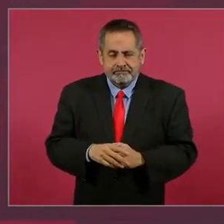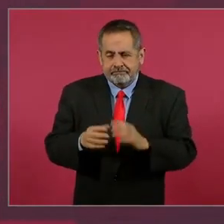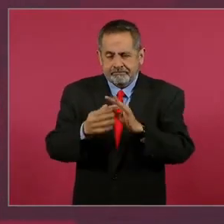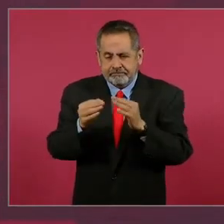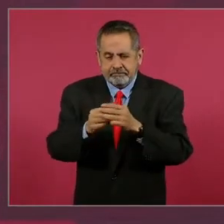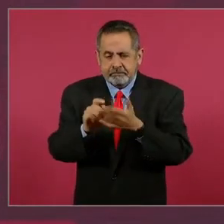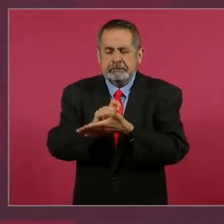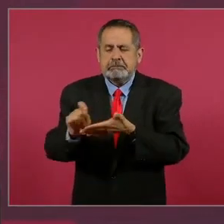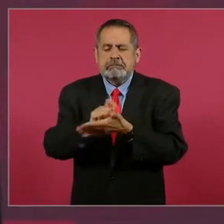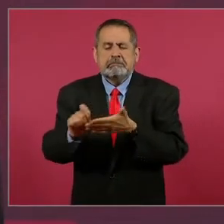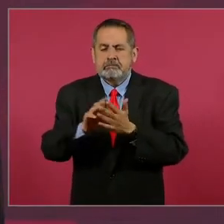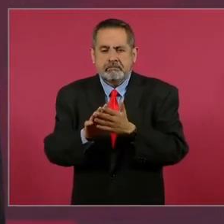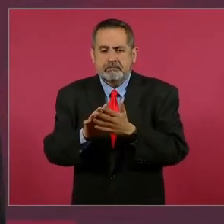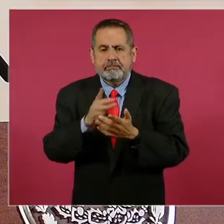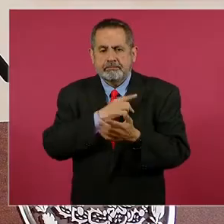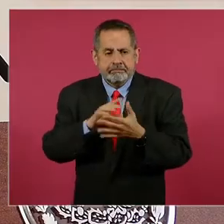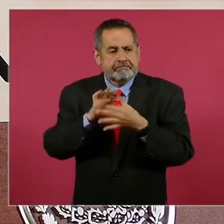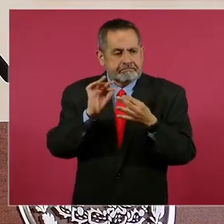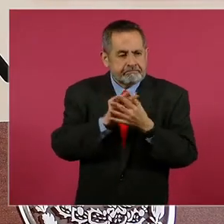contexto,